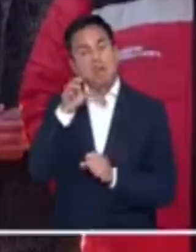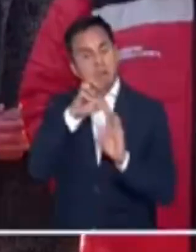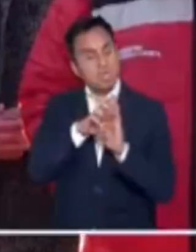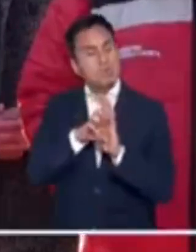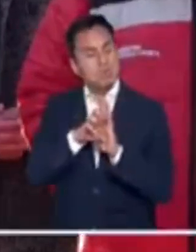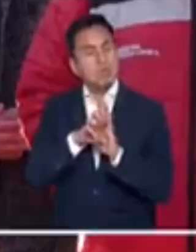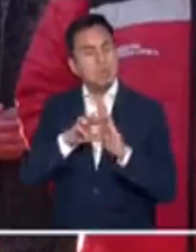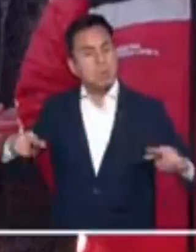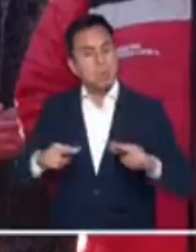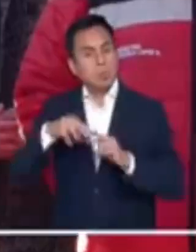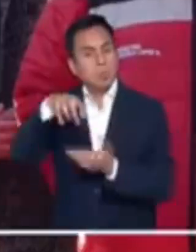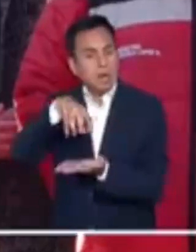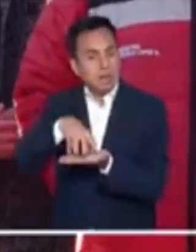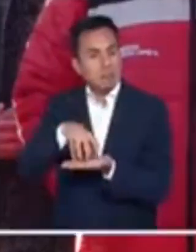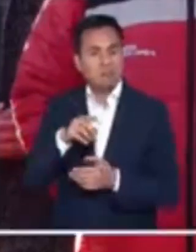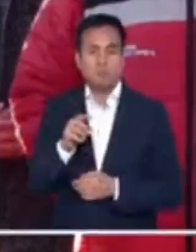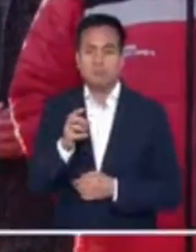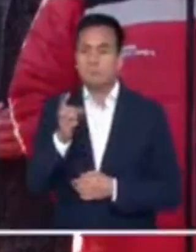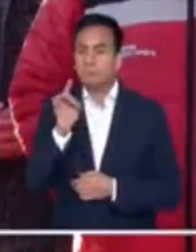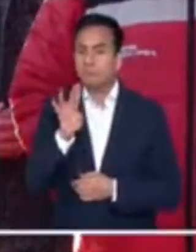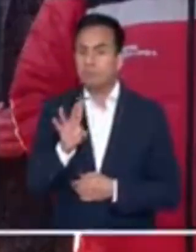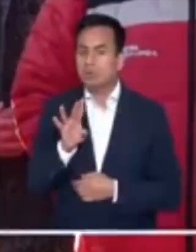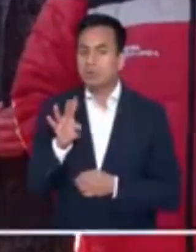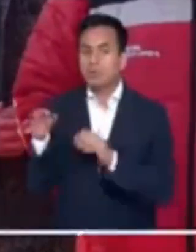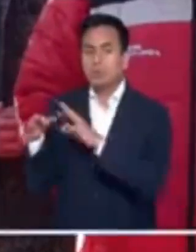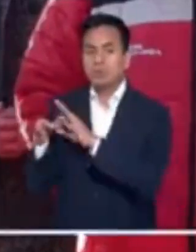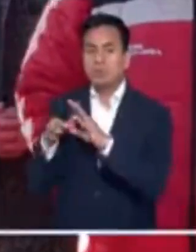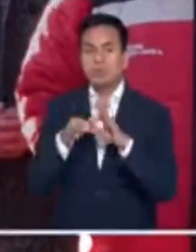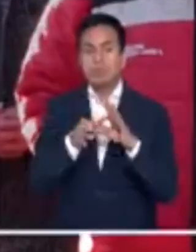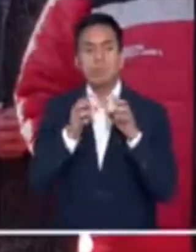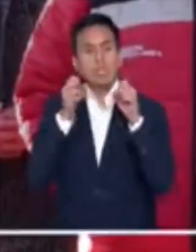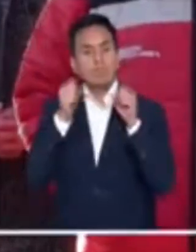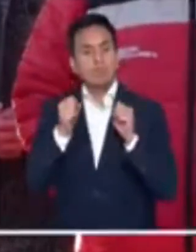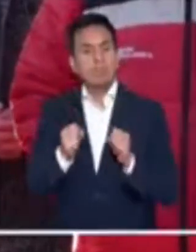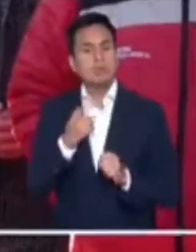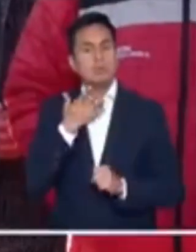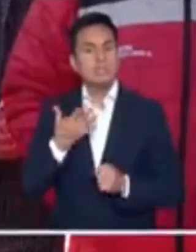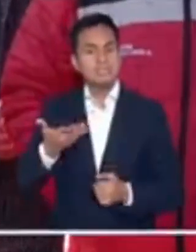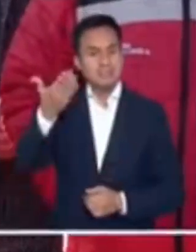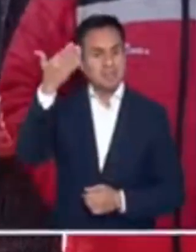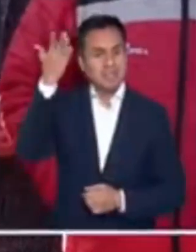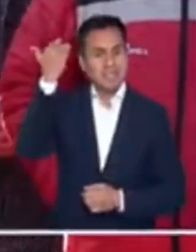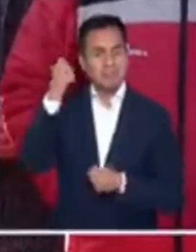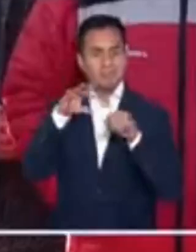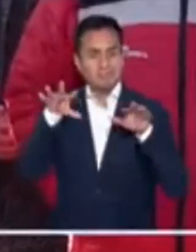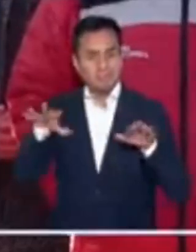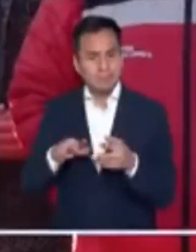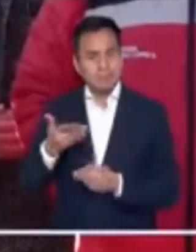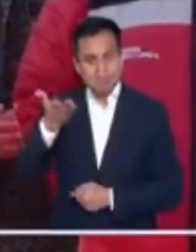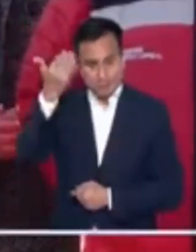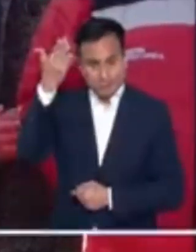proyectos urbanos. Y es solo producto y solo es posible porque en el pasado, en intentos